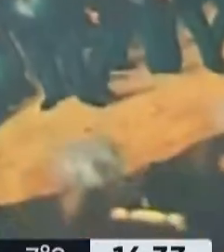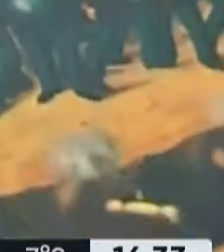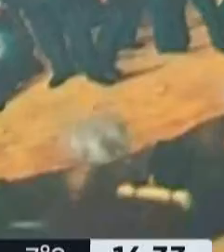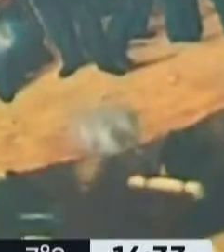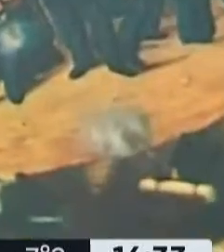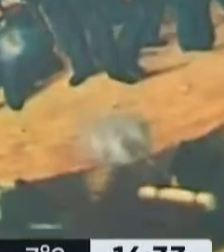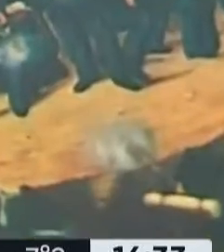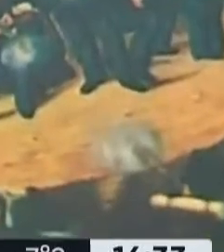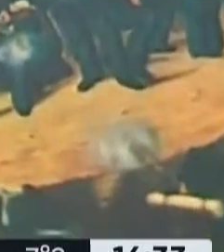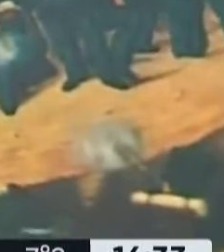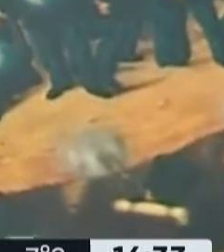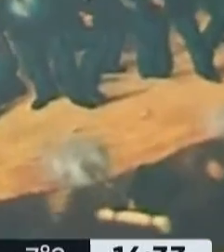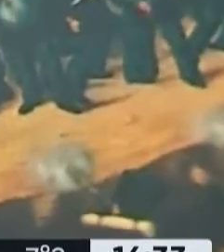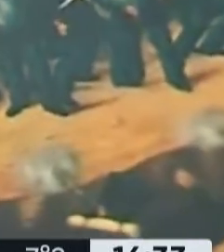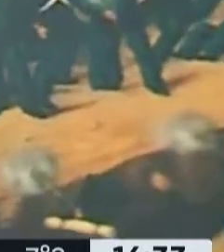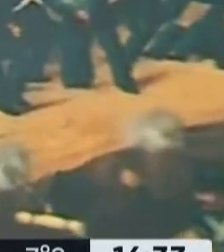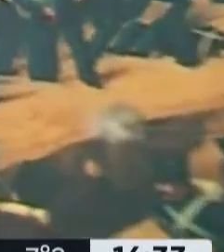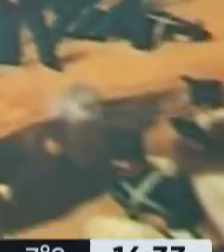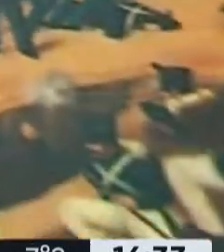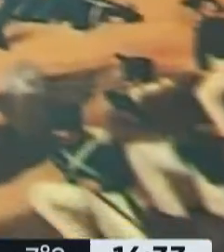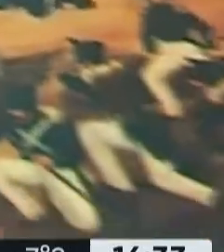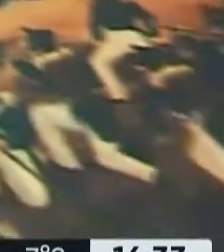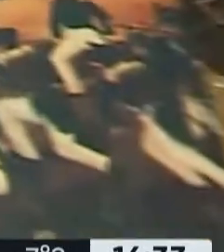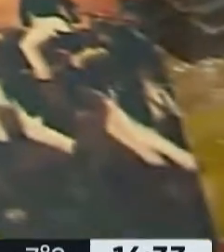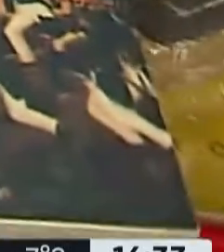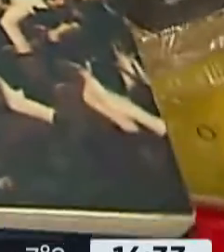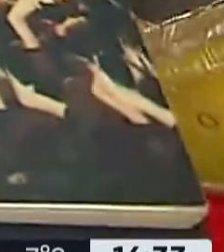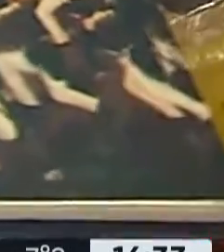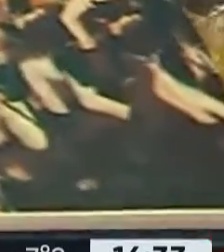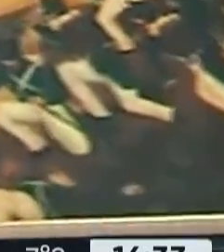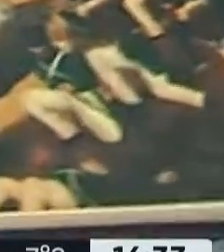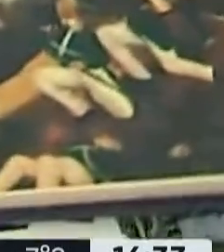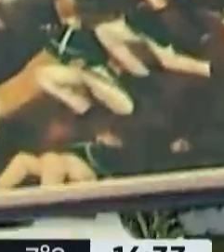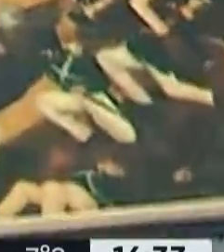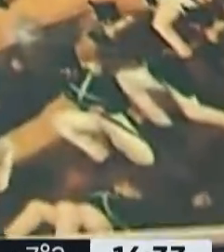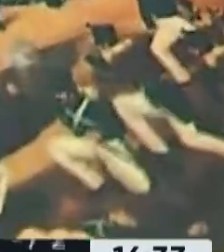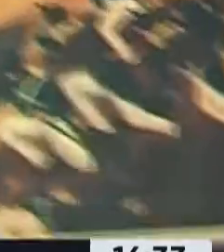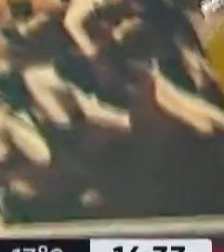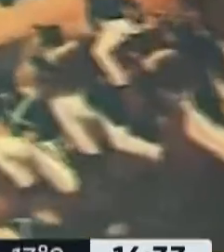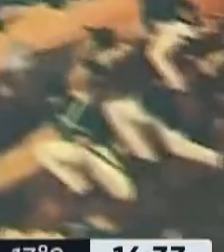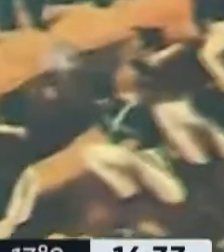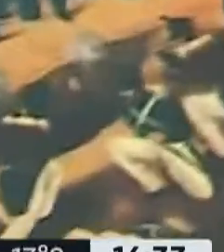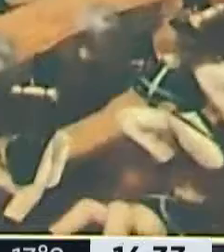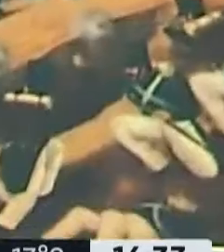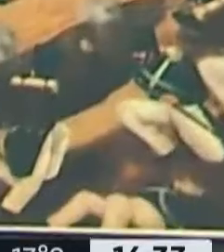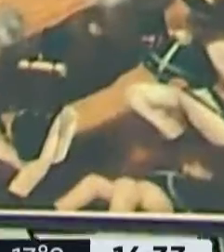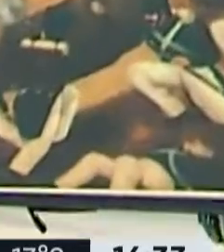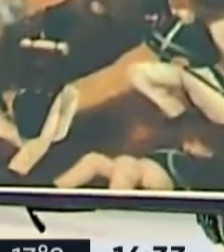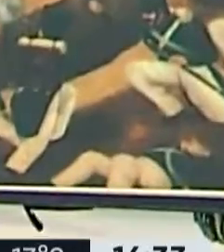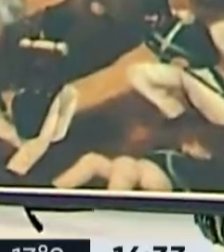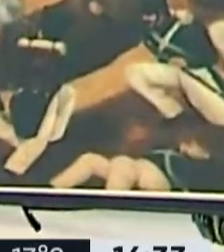acá, que mucha gente no lo ha visto nunca, esta es la batalla de Chacabuco. Esta es la batalla de